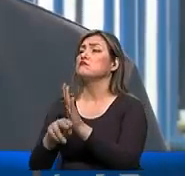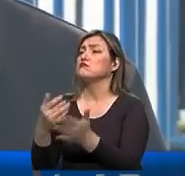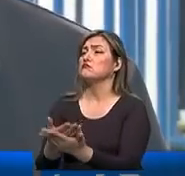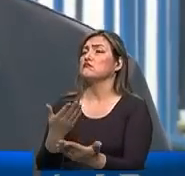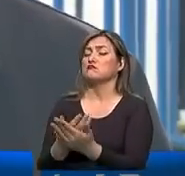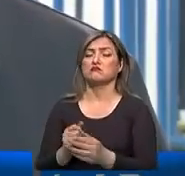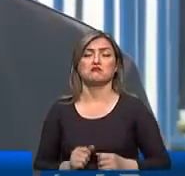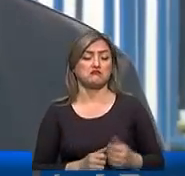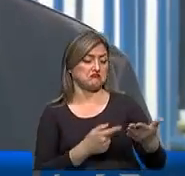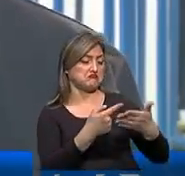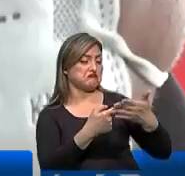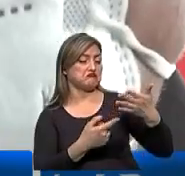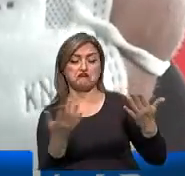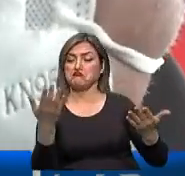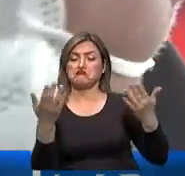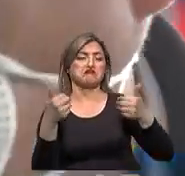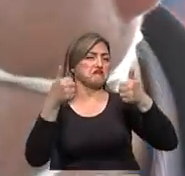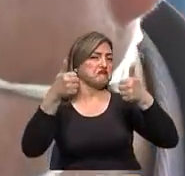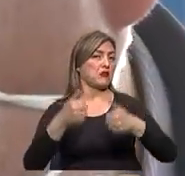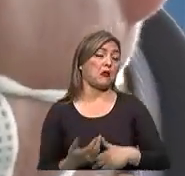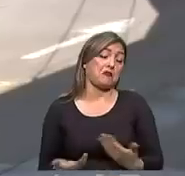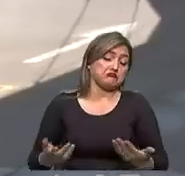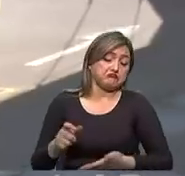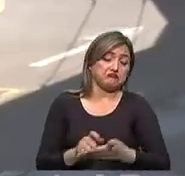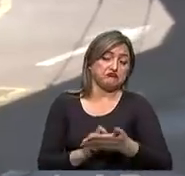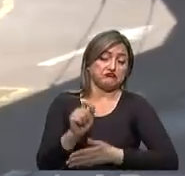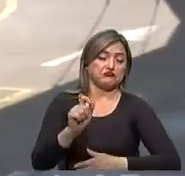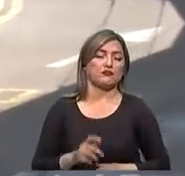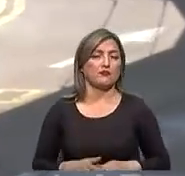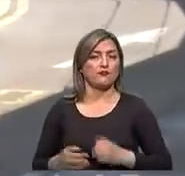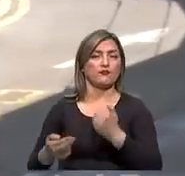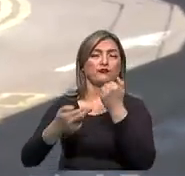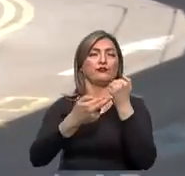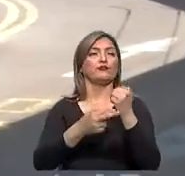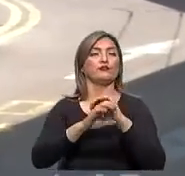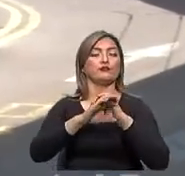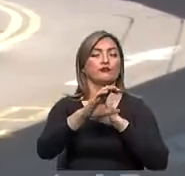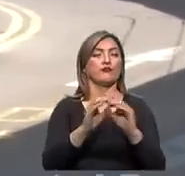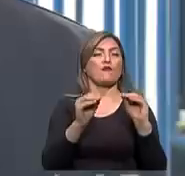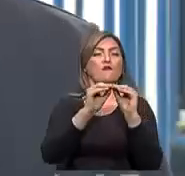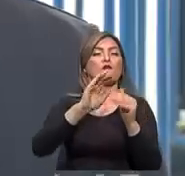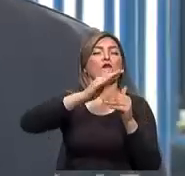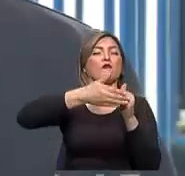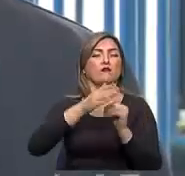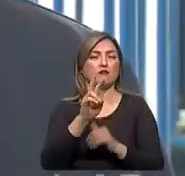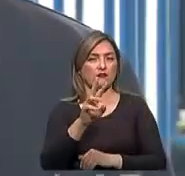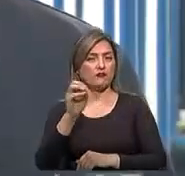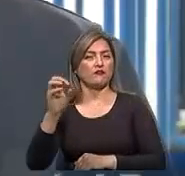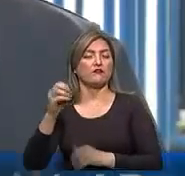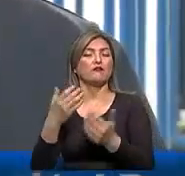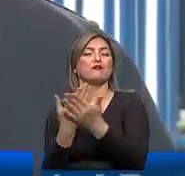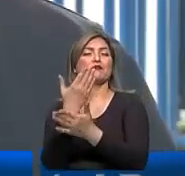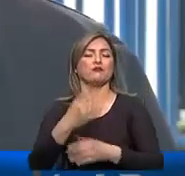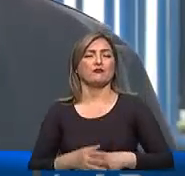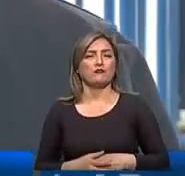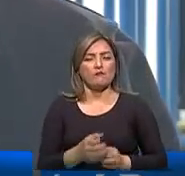hecho merecedores a esta actualización. Nájera incluso menciona que se reforzó la flota con 200 unidades. Prácticamente nuevas, entre